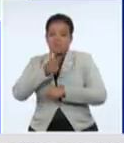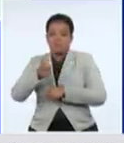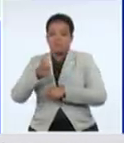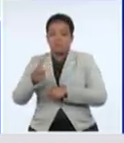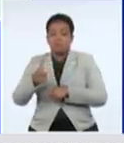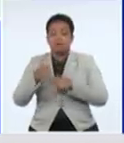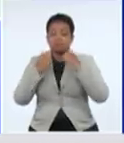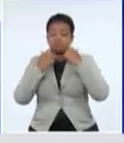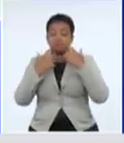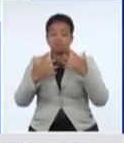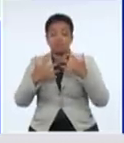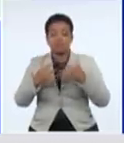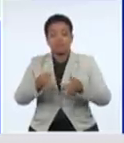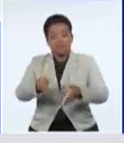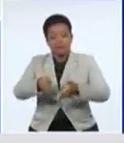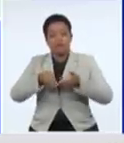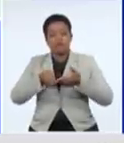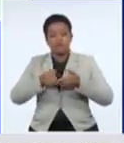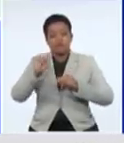decisivo.